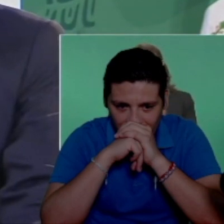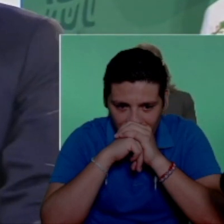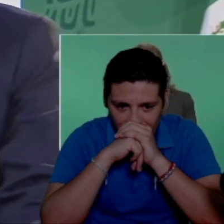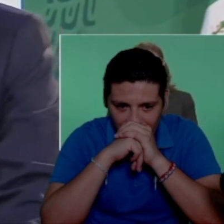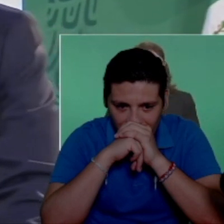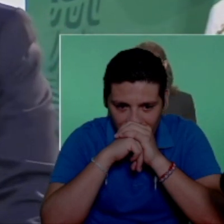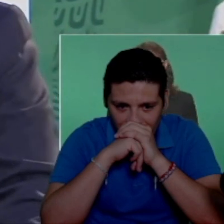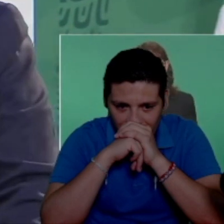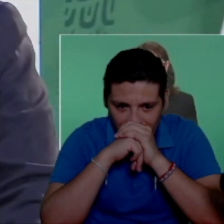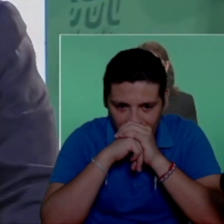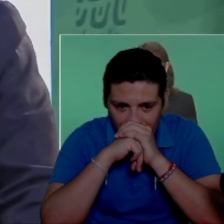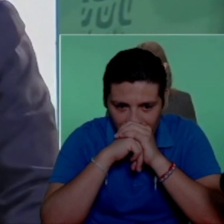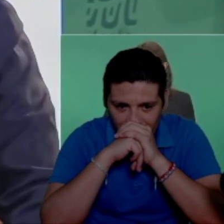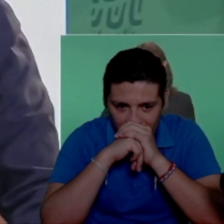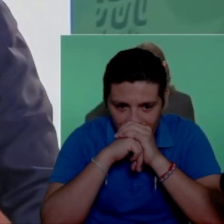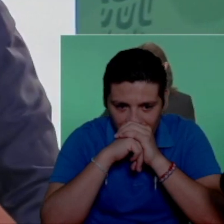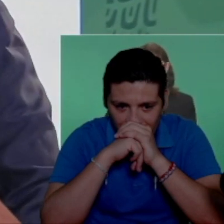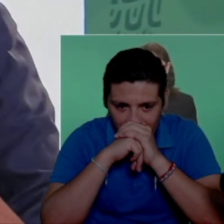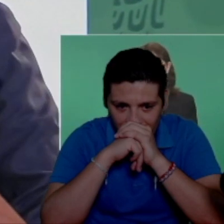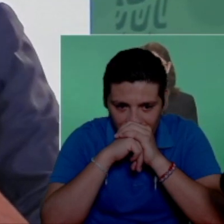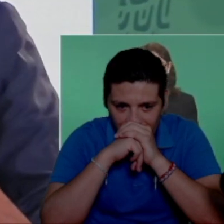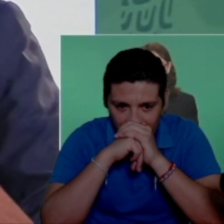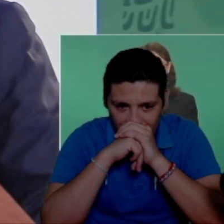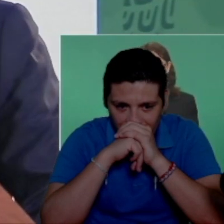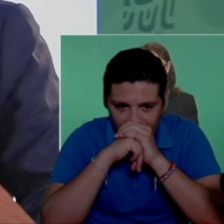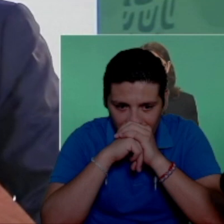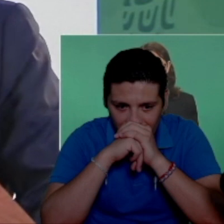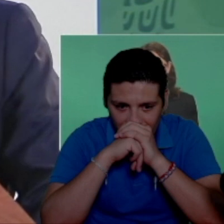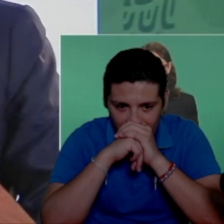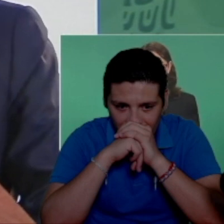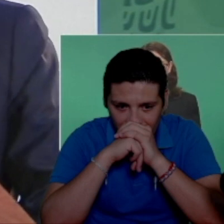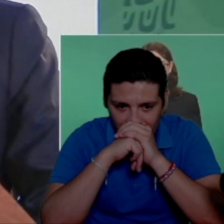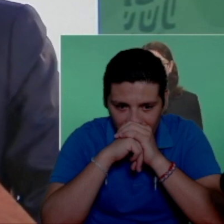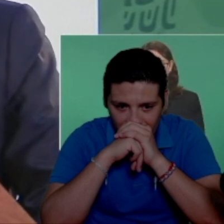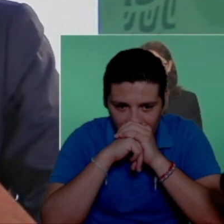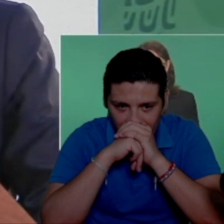Con desfiguros, después de haber